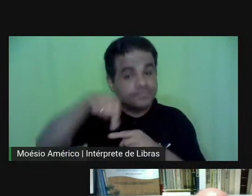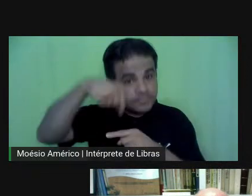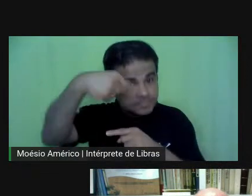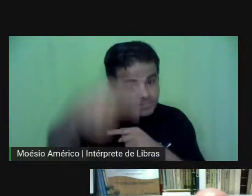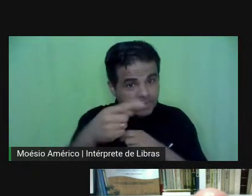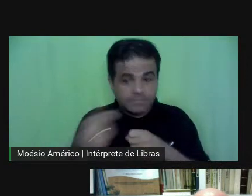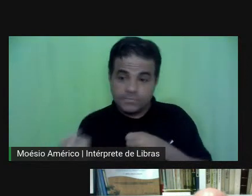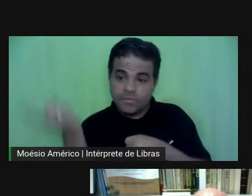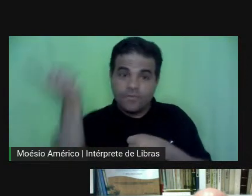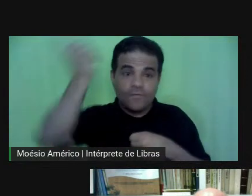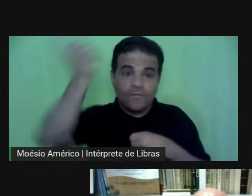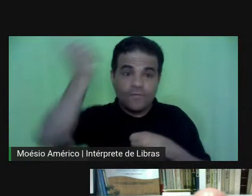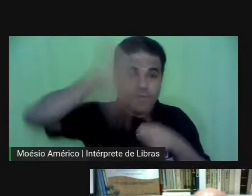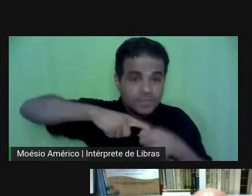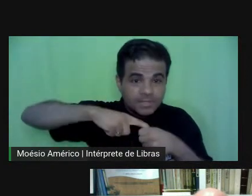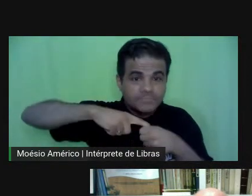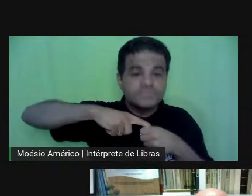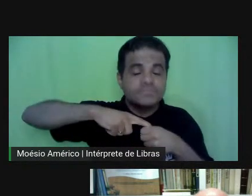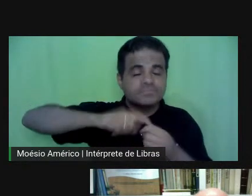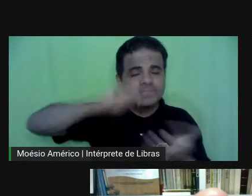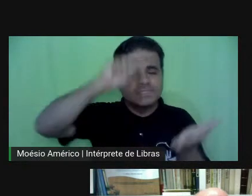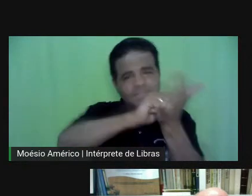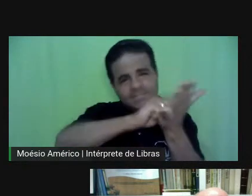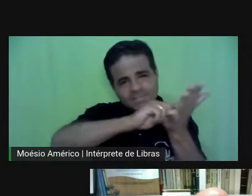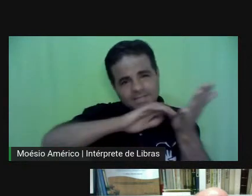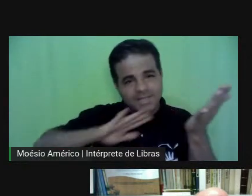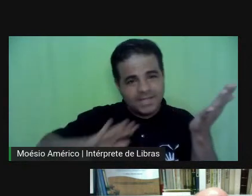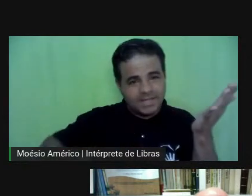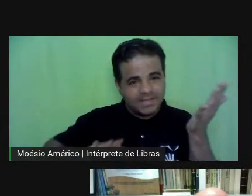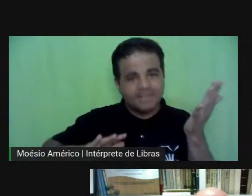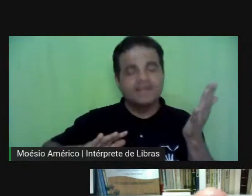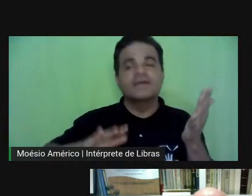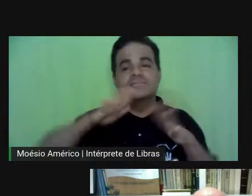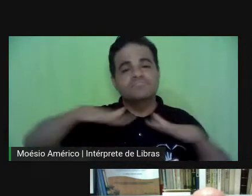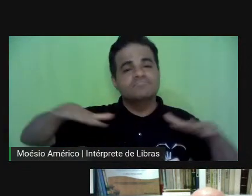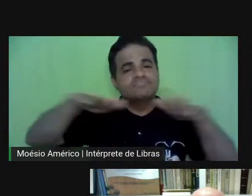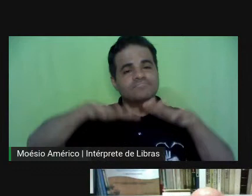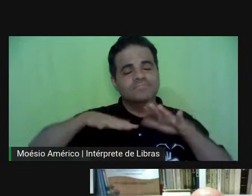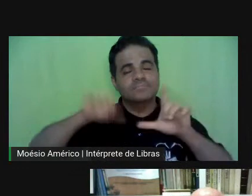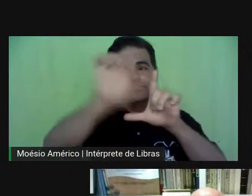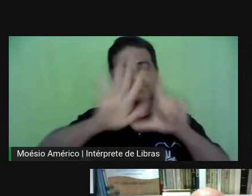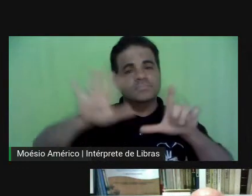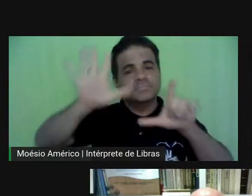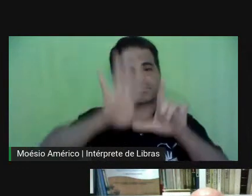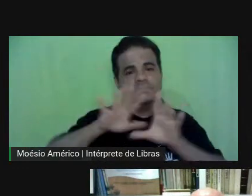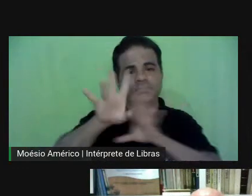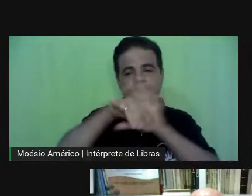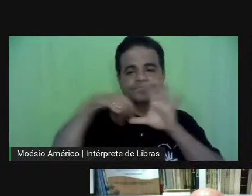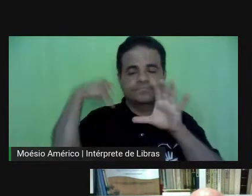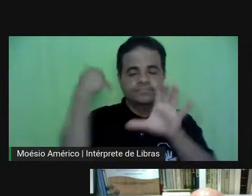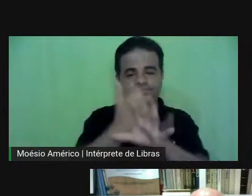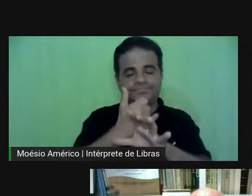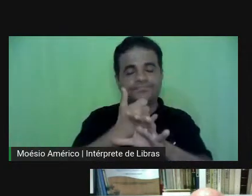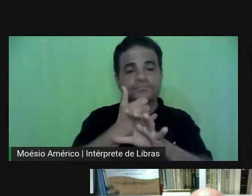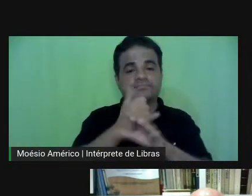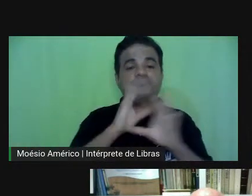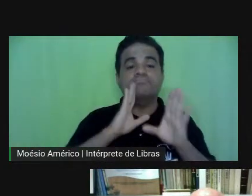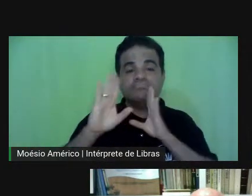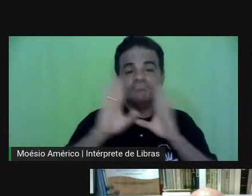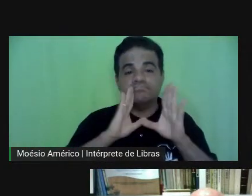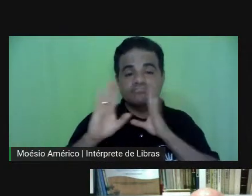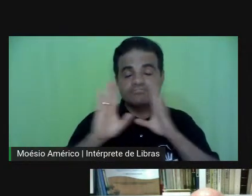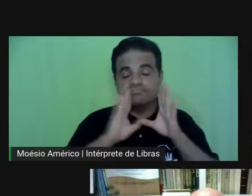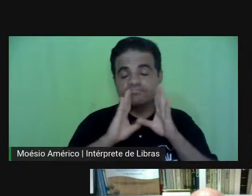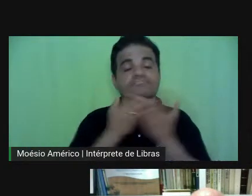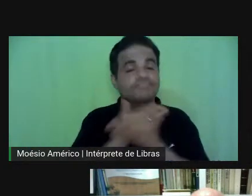tomaremos las actividades de la plataforma de youtube del facebook de la publicación pablo